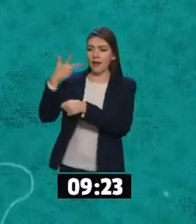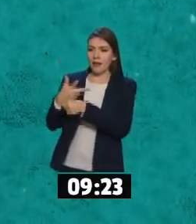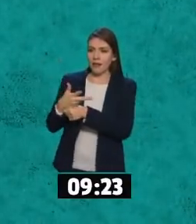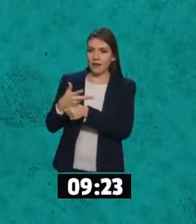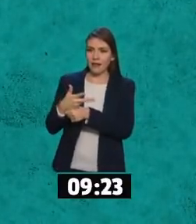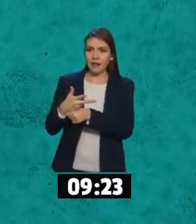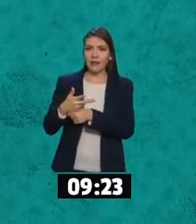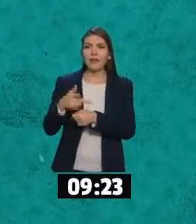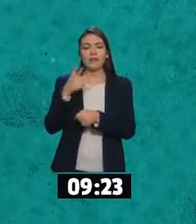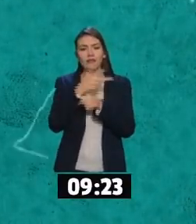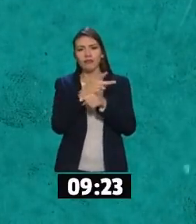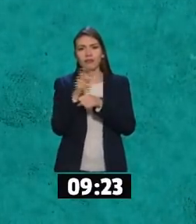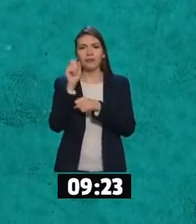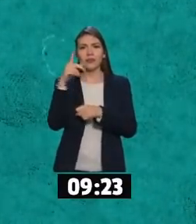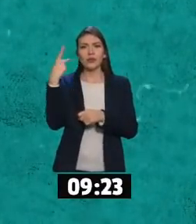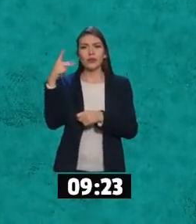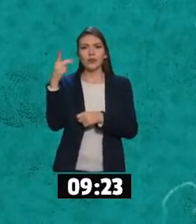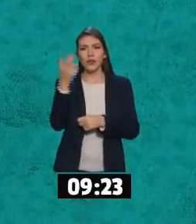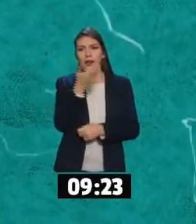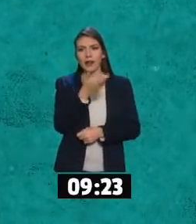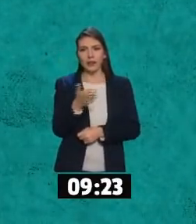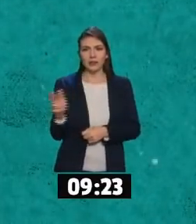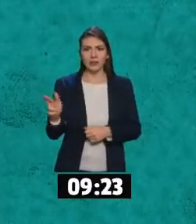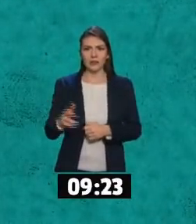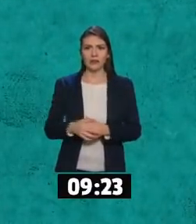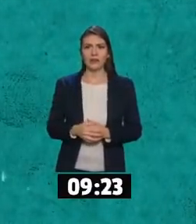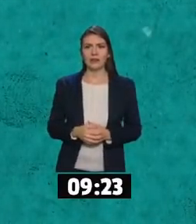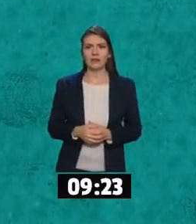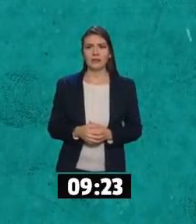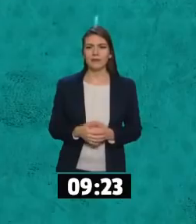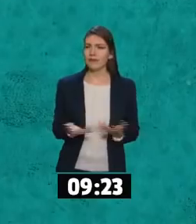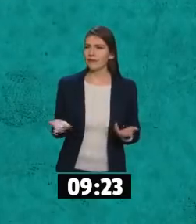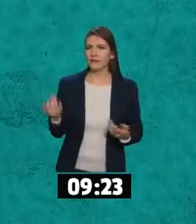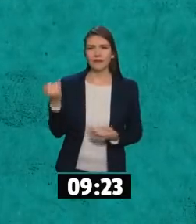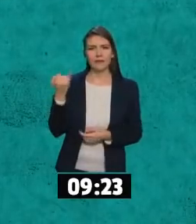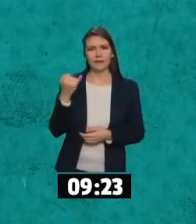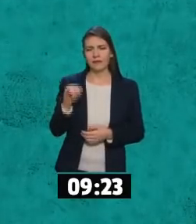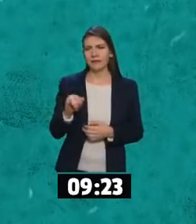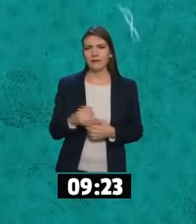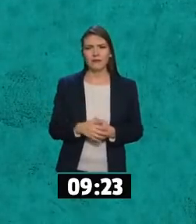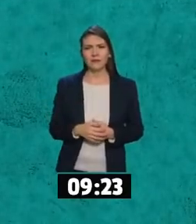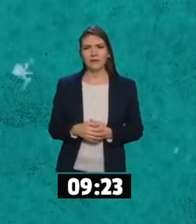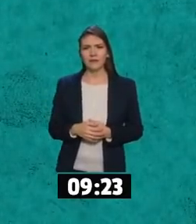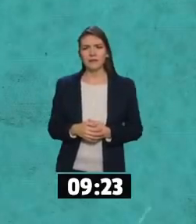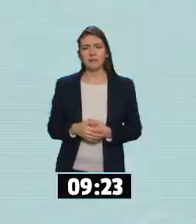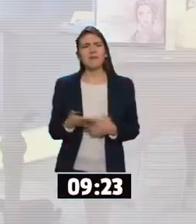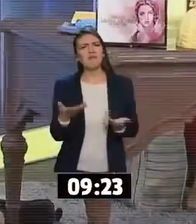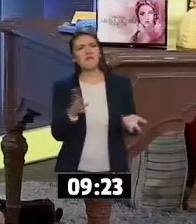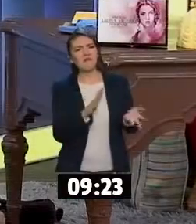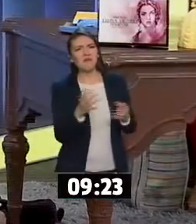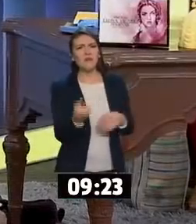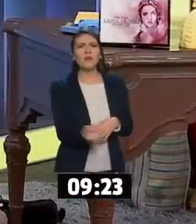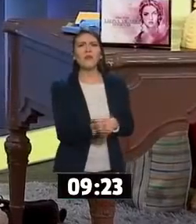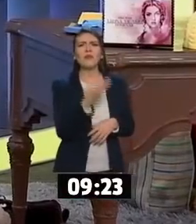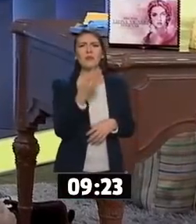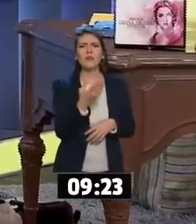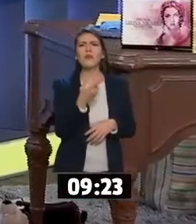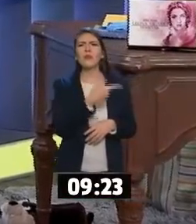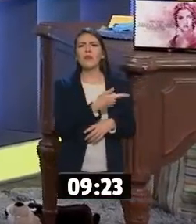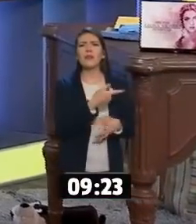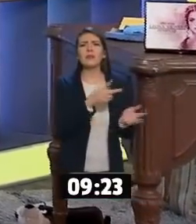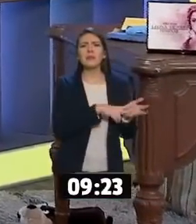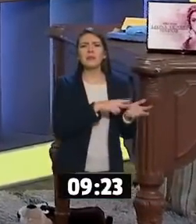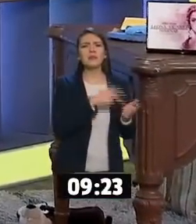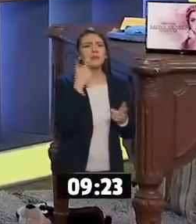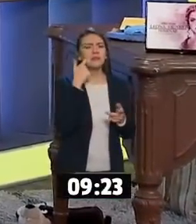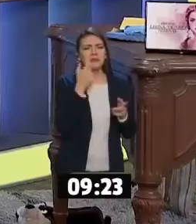Ay, qué rabia. Sí. ¿Cuánto les darán por un celular craqueado? Depende de la marca, señora, pero sí, si